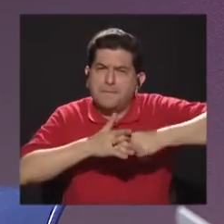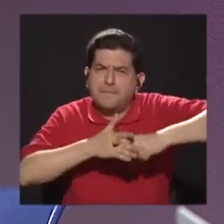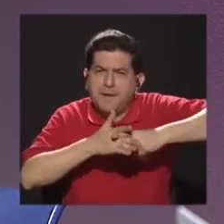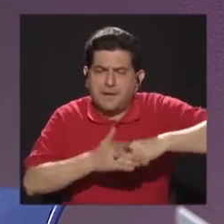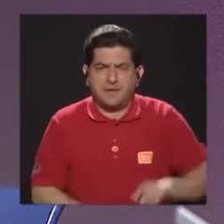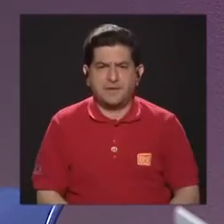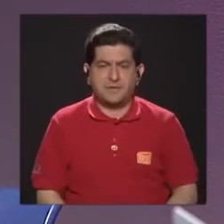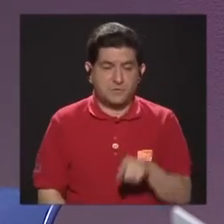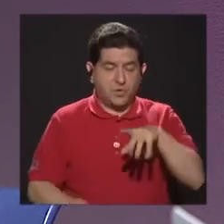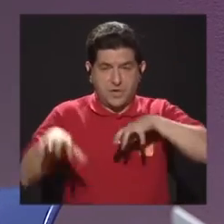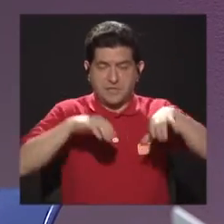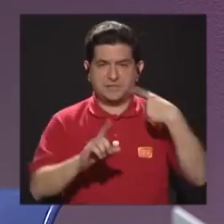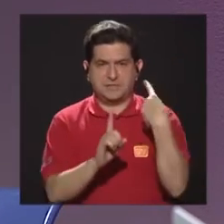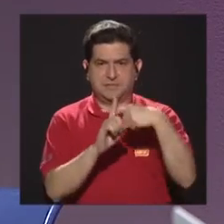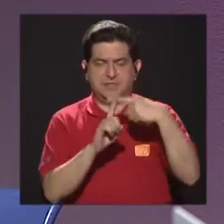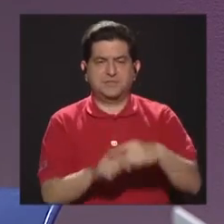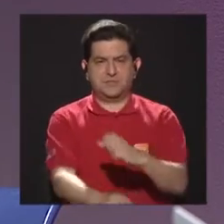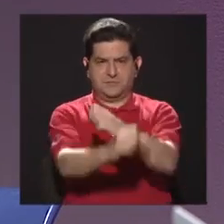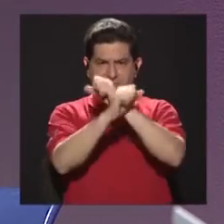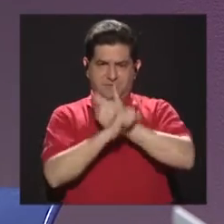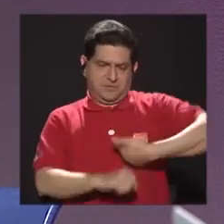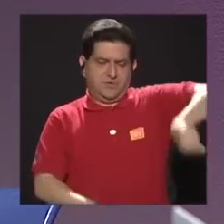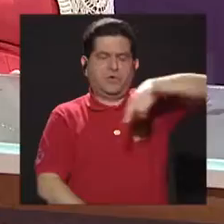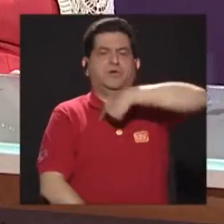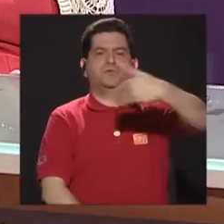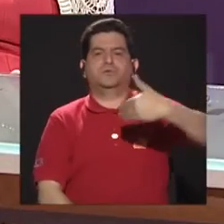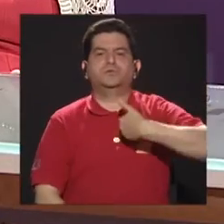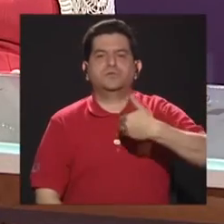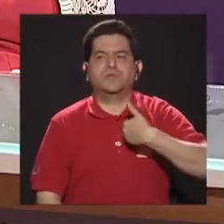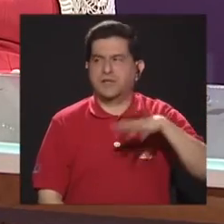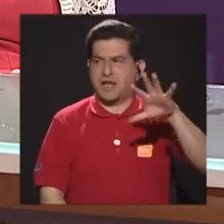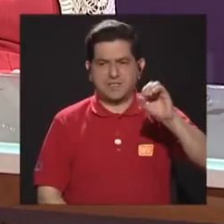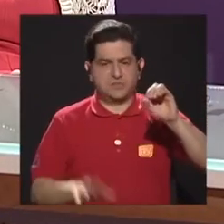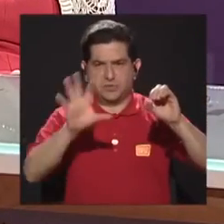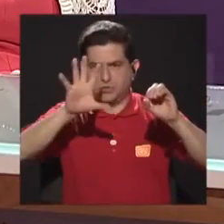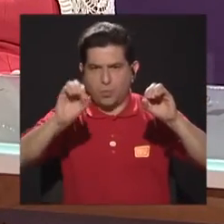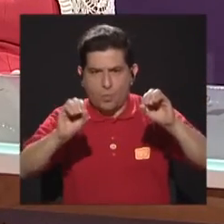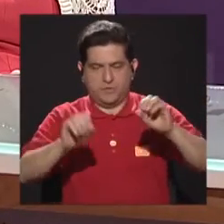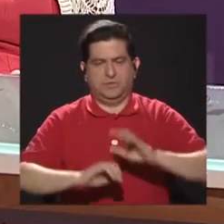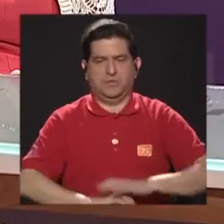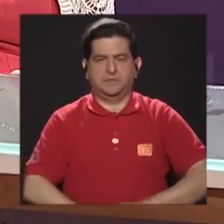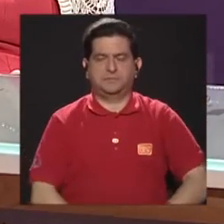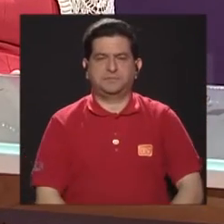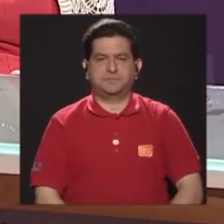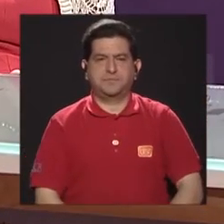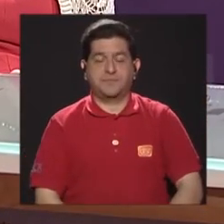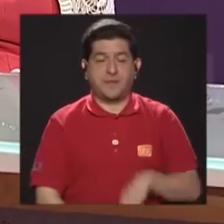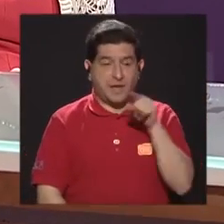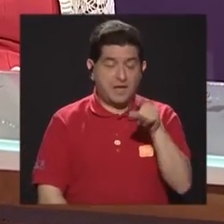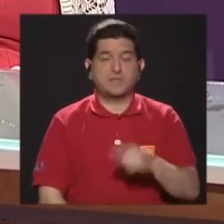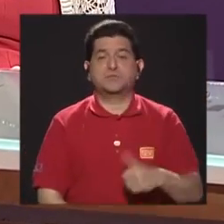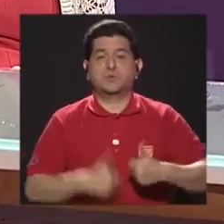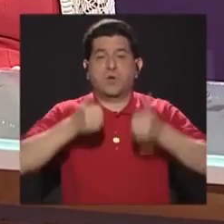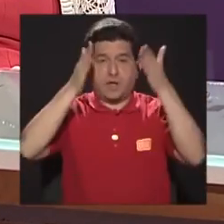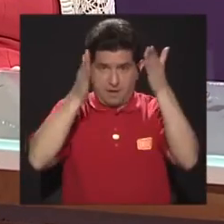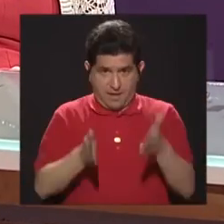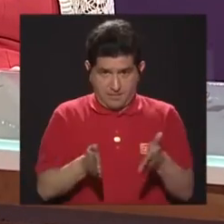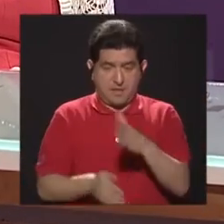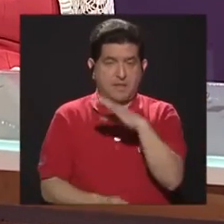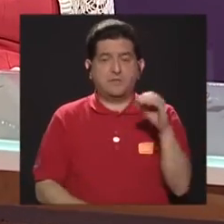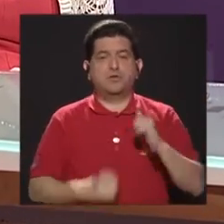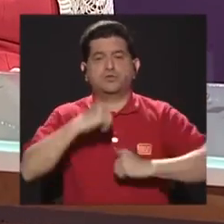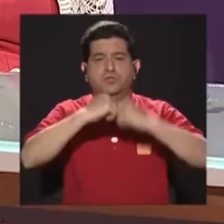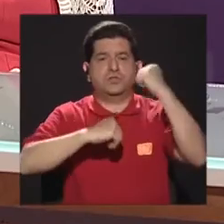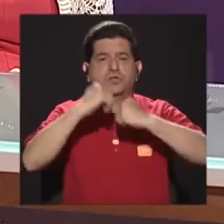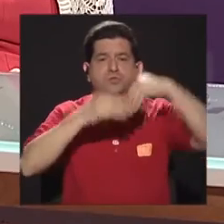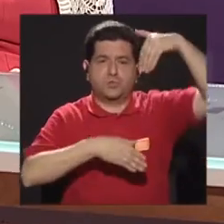esta acción afirmativa es garantizarnos de que tengamos un 50% y un 50% de nuestros candidatos y de nuestra